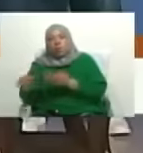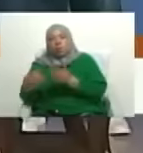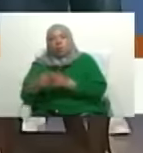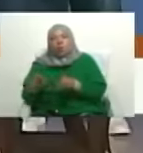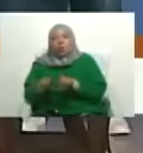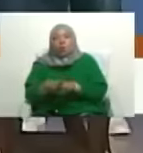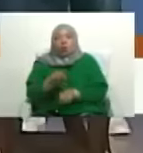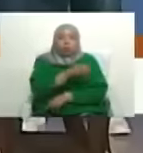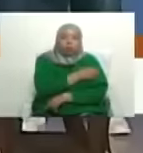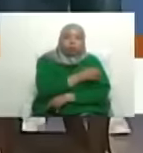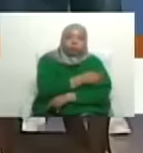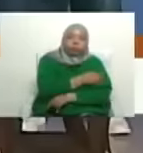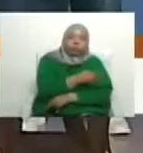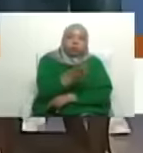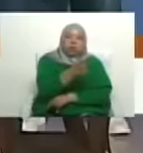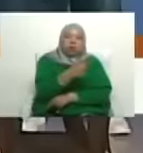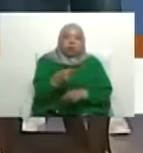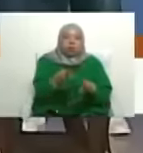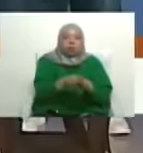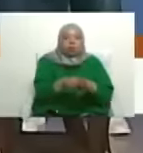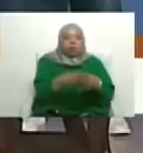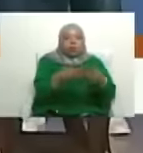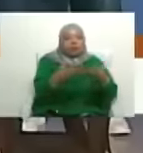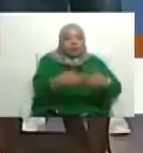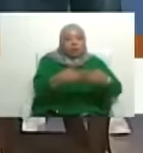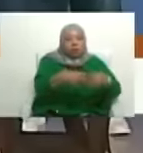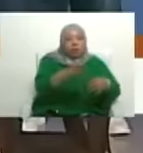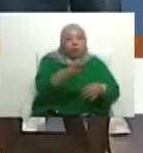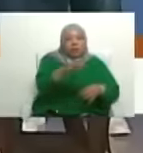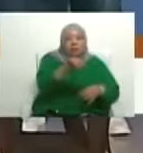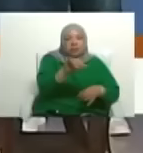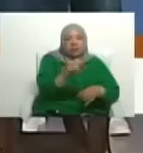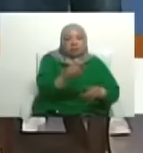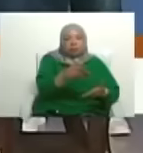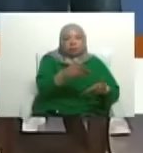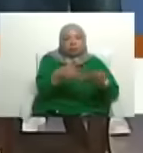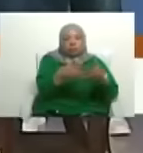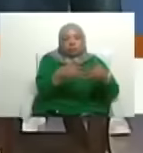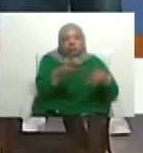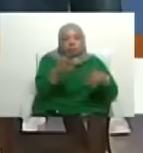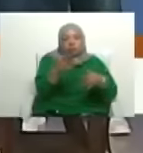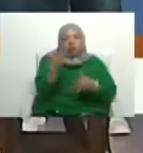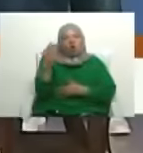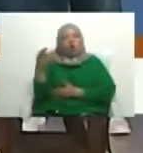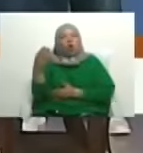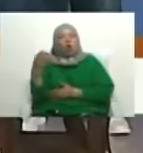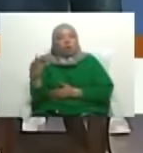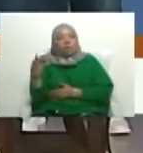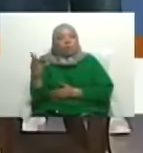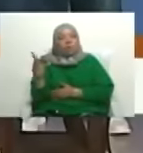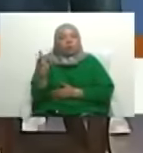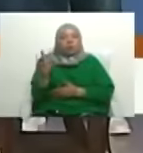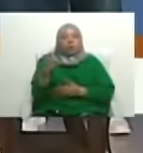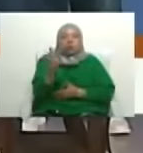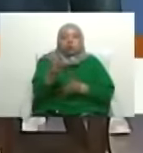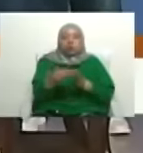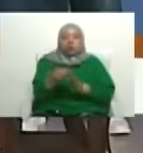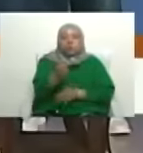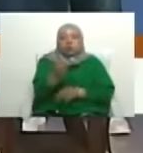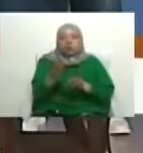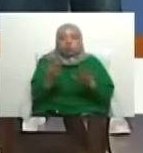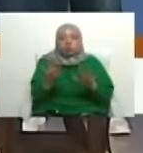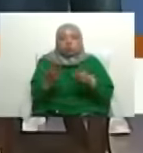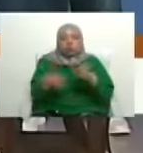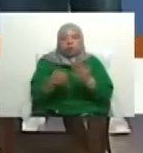fueron reclutados por la Agencia Central de Inteligencia y por el Organismo de Inteligencia del Ejército Colombiano entre los años 2019 y el